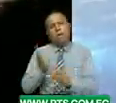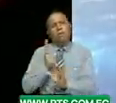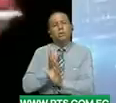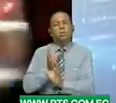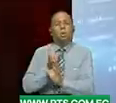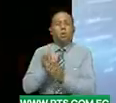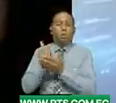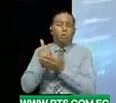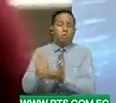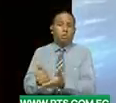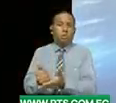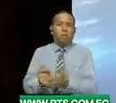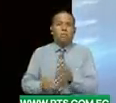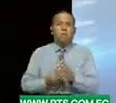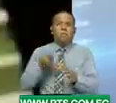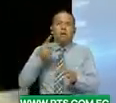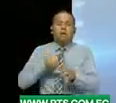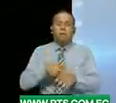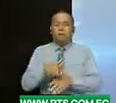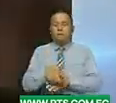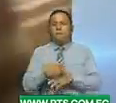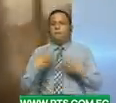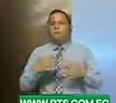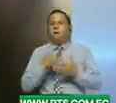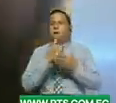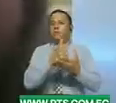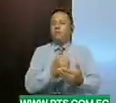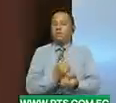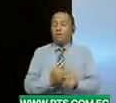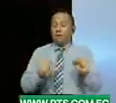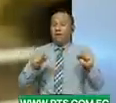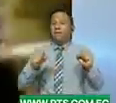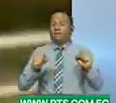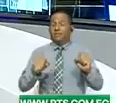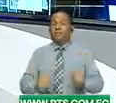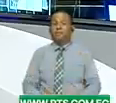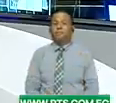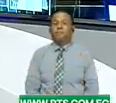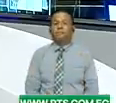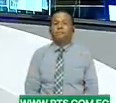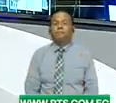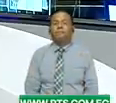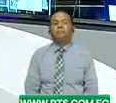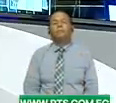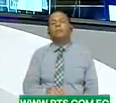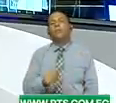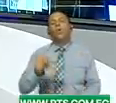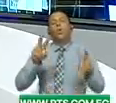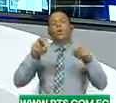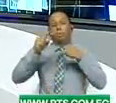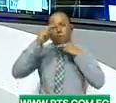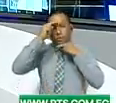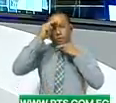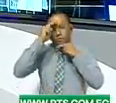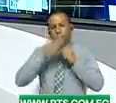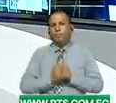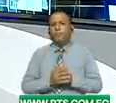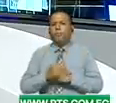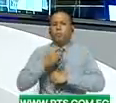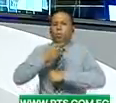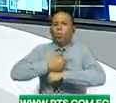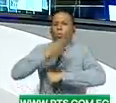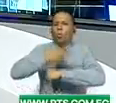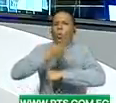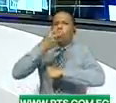acciones heroicas que evitaron un suicidio, informó Charlie Pisa. En otro orden de noticias, 48 horas